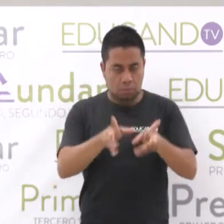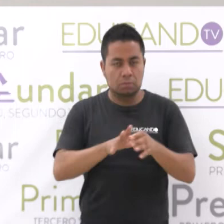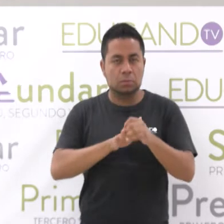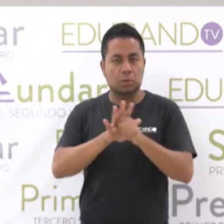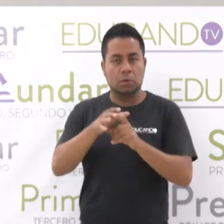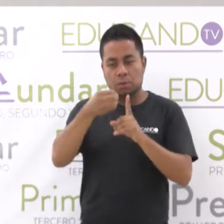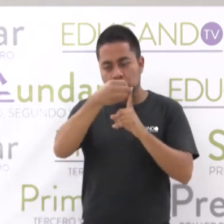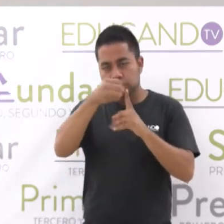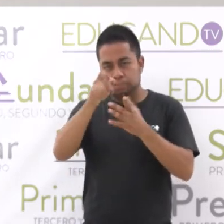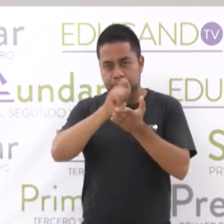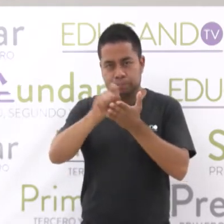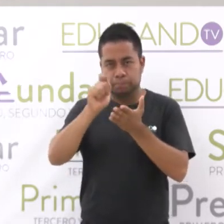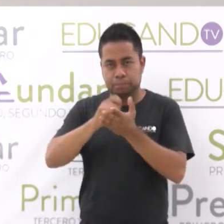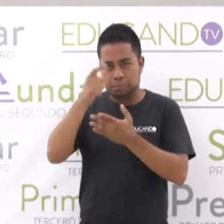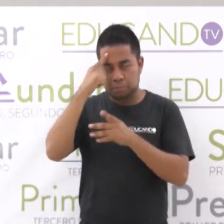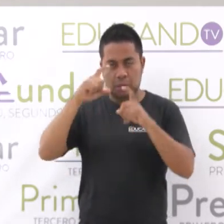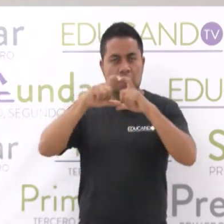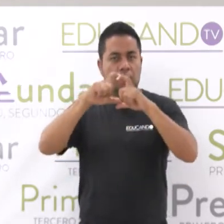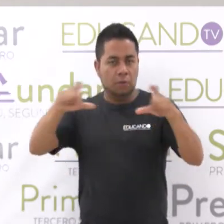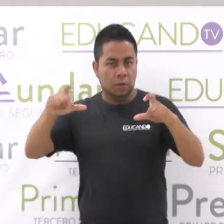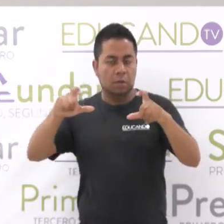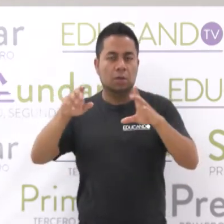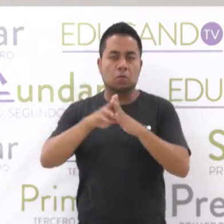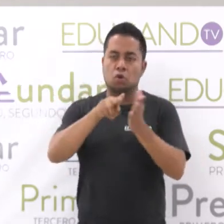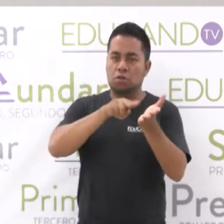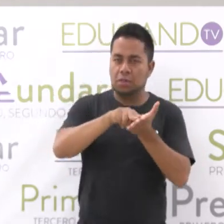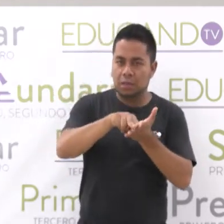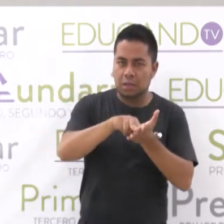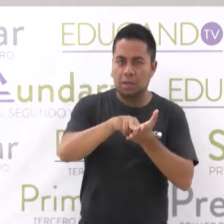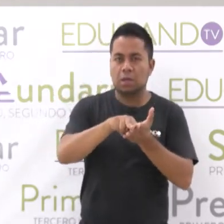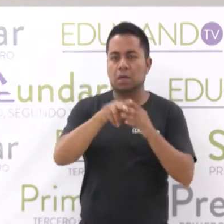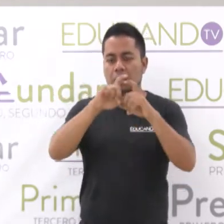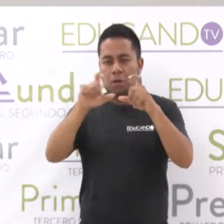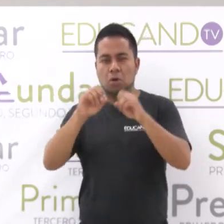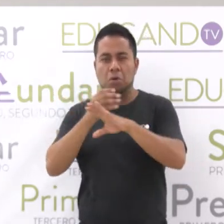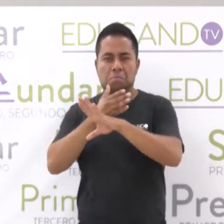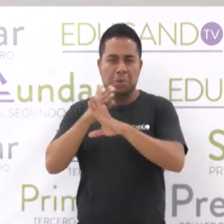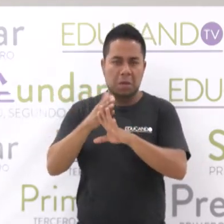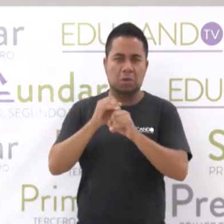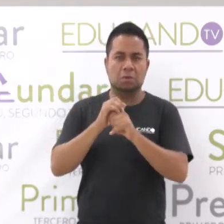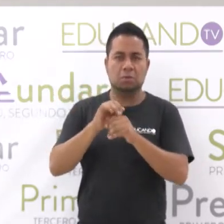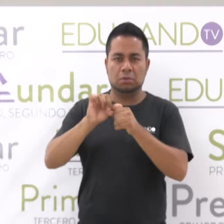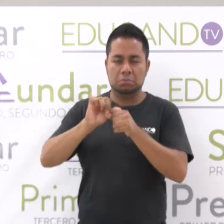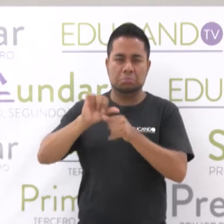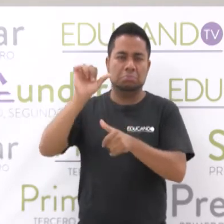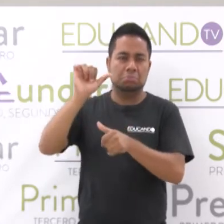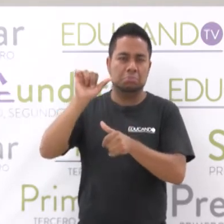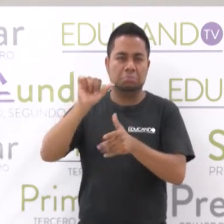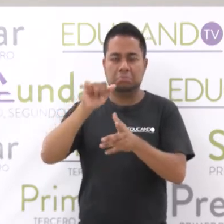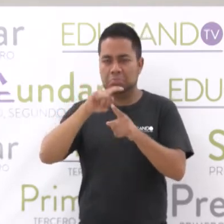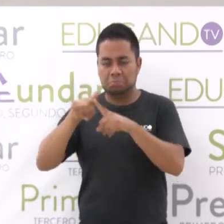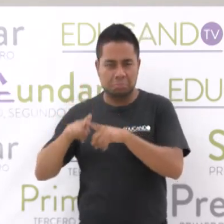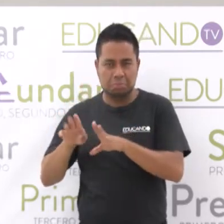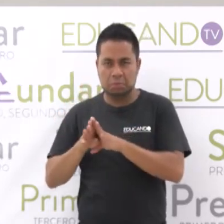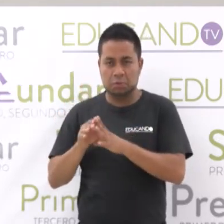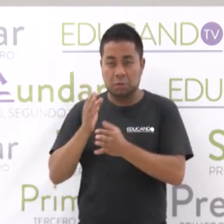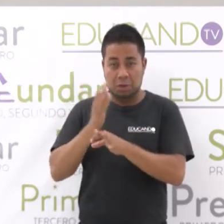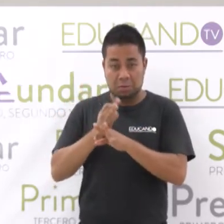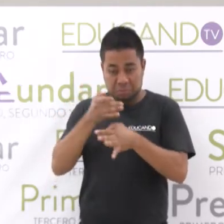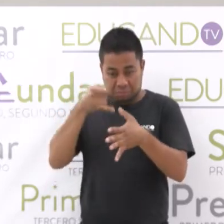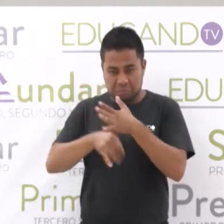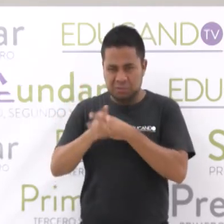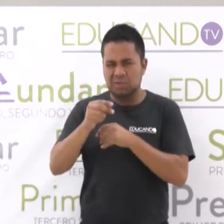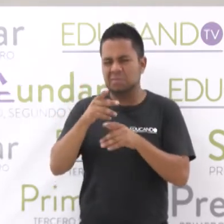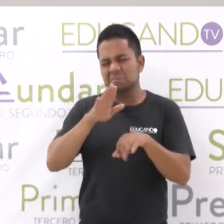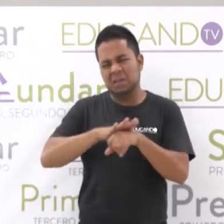cuál es la ortografía que debe usarse para una ficha, si van en negritas, si van en blancas, si son altas. Esto no lo vamos a ver hoy porque es